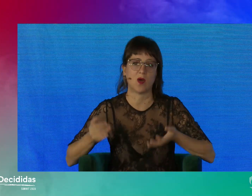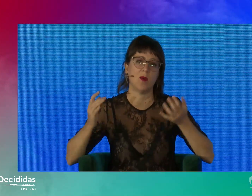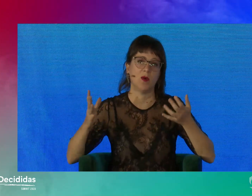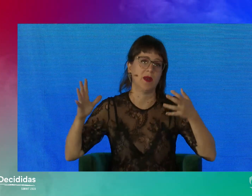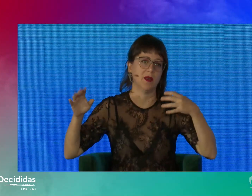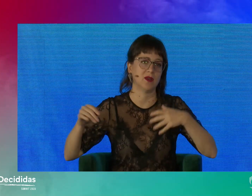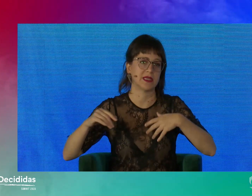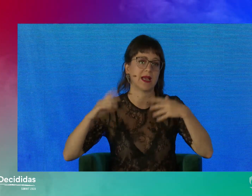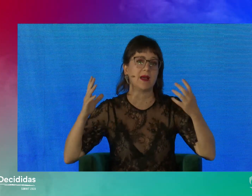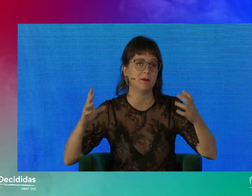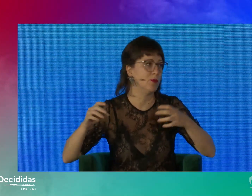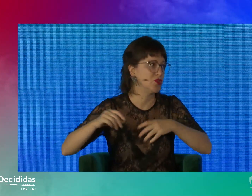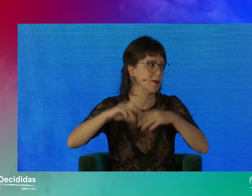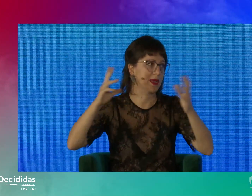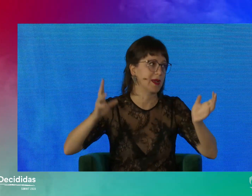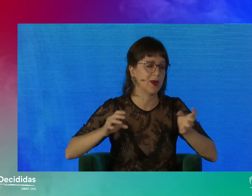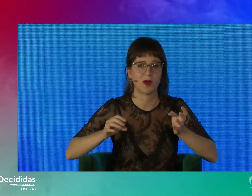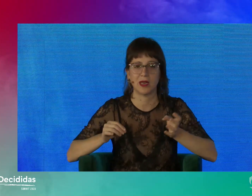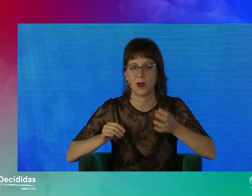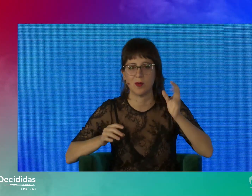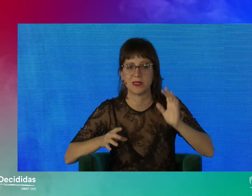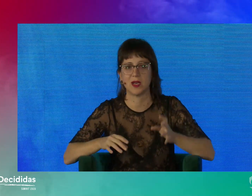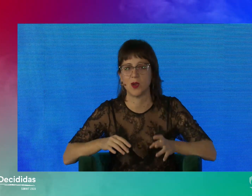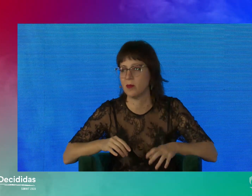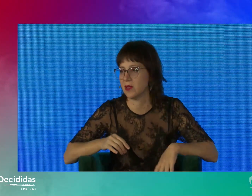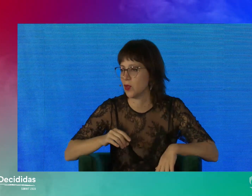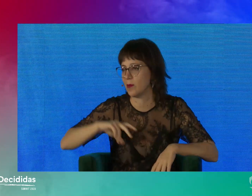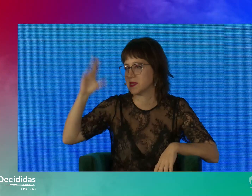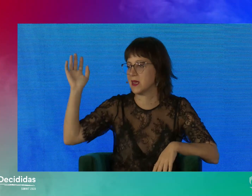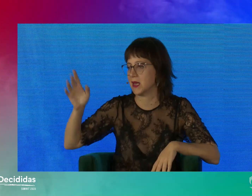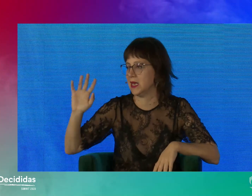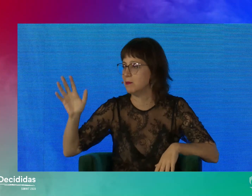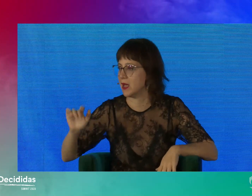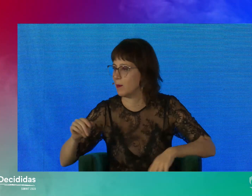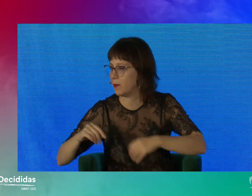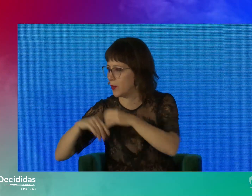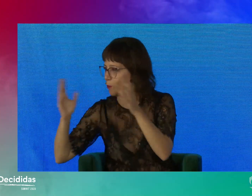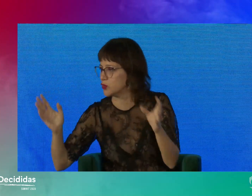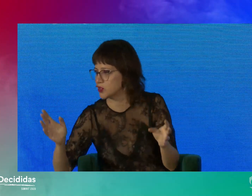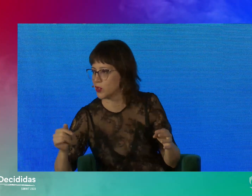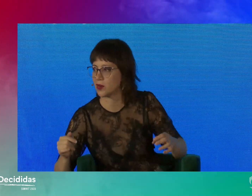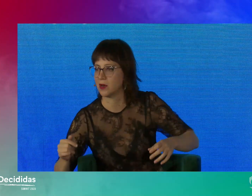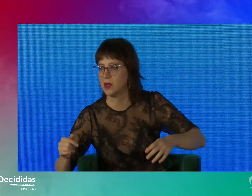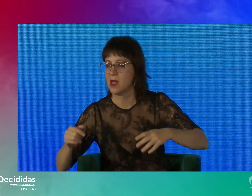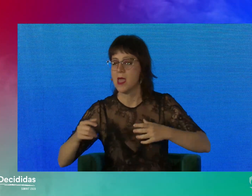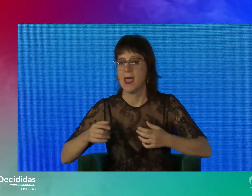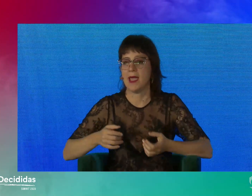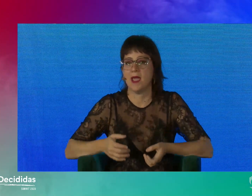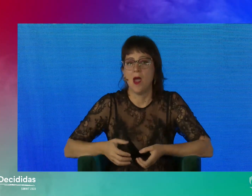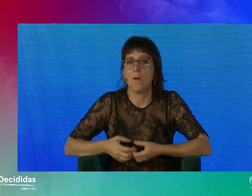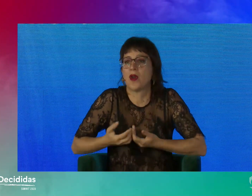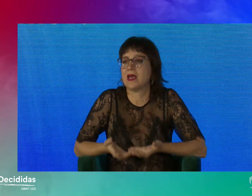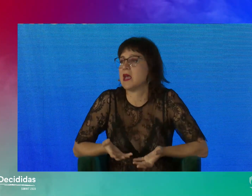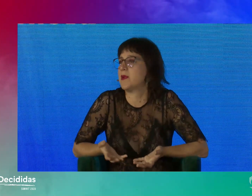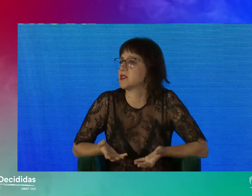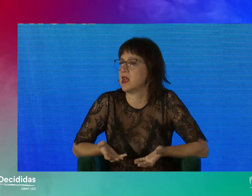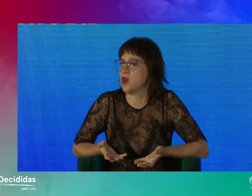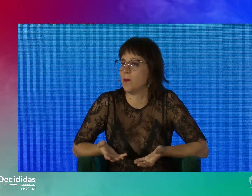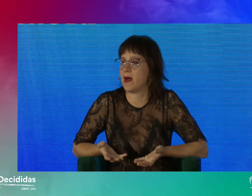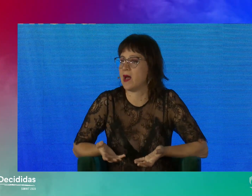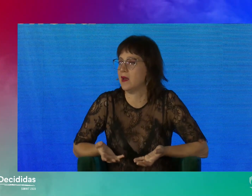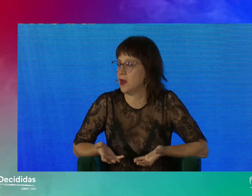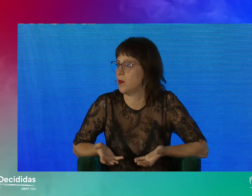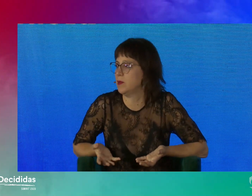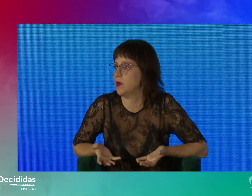personas como, bueno, no sé, acá hay muchos mexicanos ricos, no me sé los nombres de todos, me sé el de Slim nada más, pero hay muchos otros, ¿no? ¿Por qué estas personas